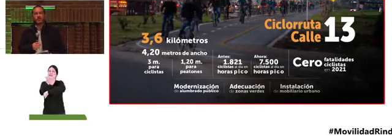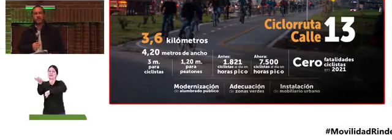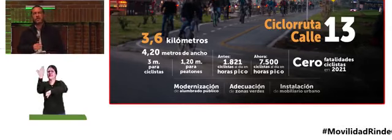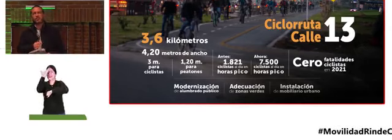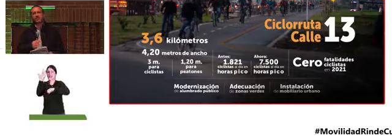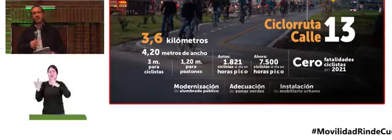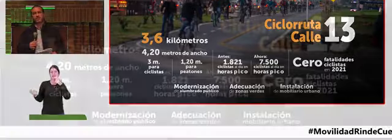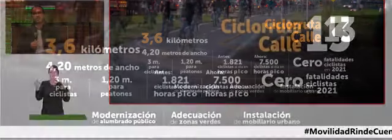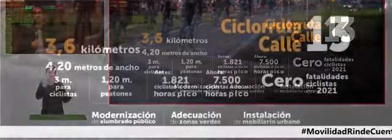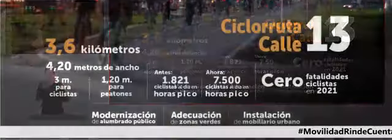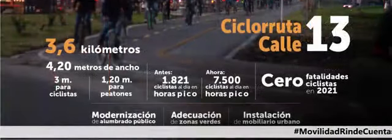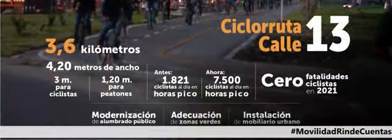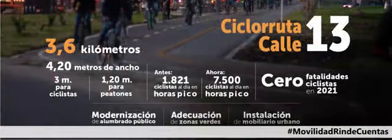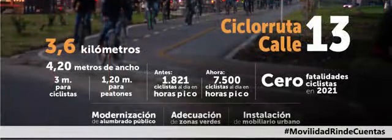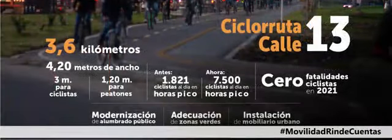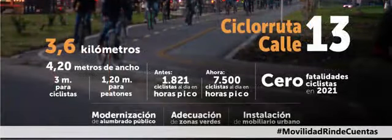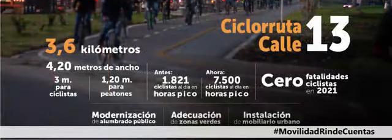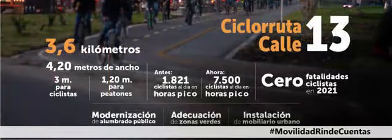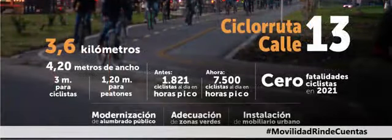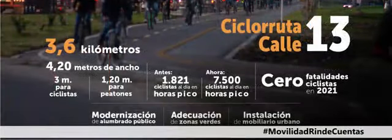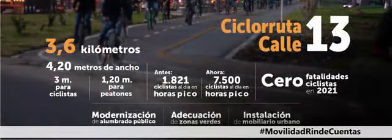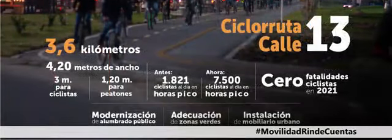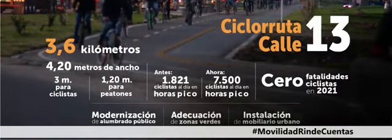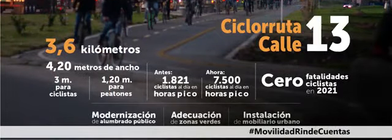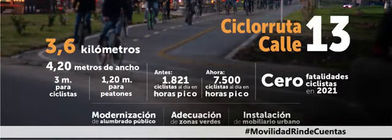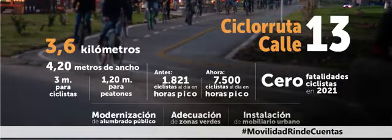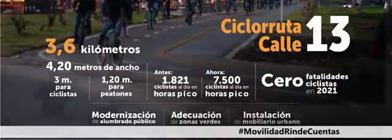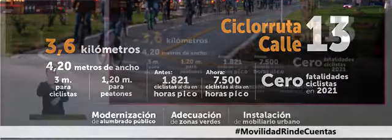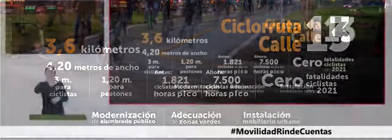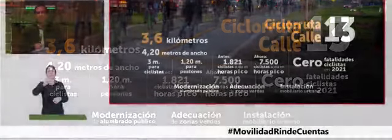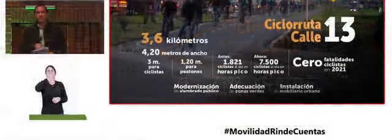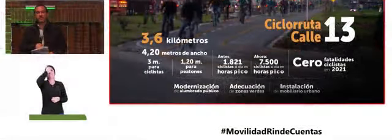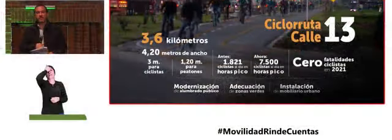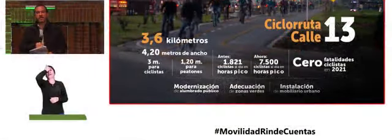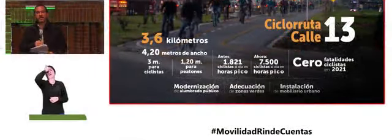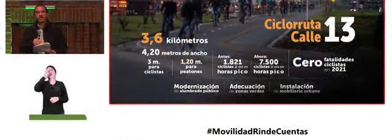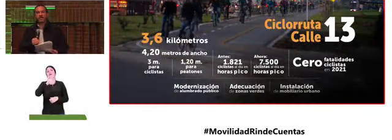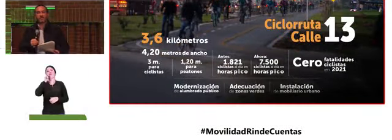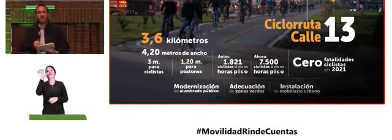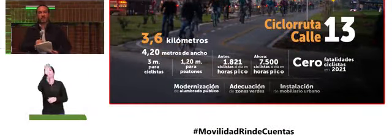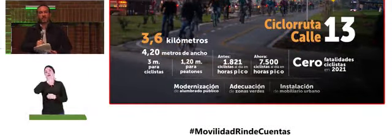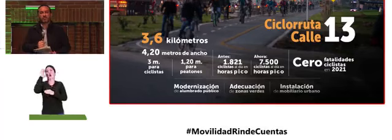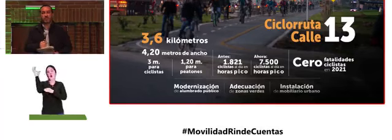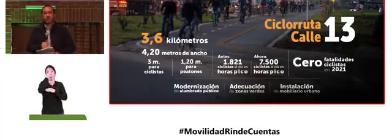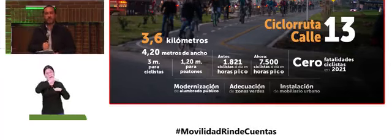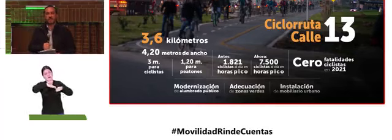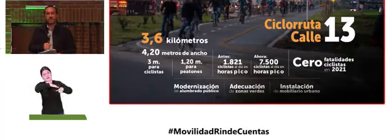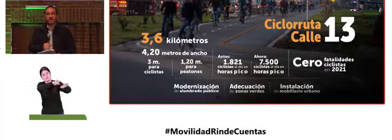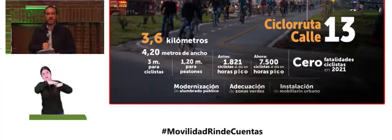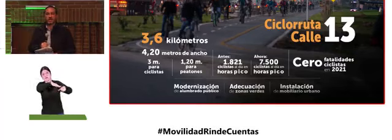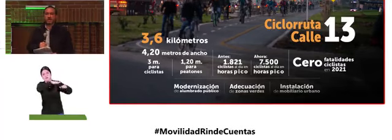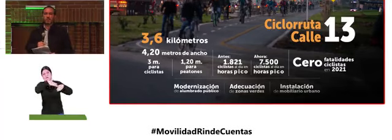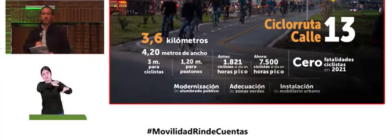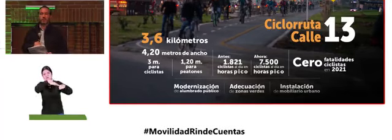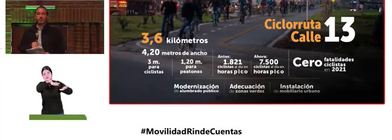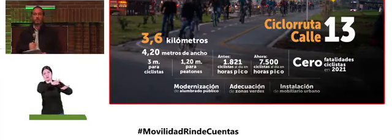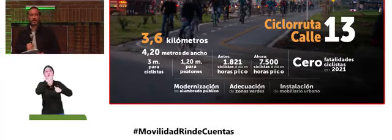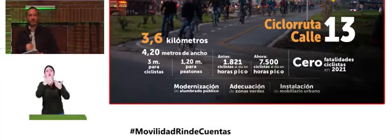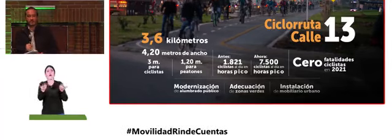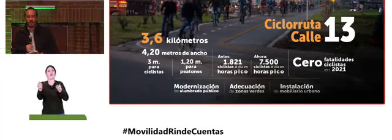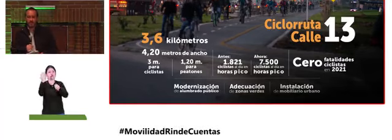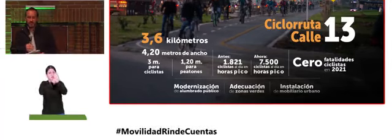camiones, precisamente es uno de los corredores más importantes de carga del país, por donde entra la gran mayoría de los alimentos y de carga que consumimos